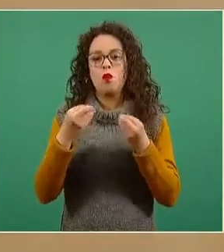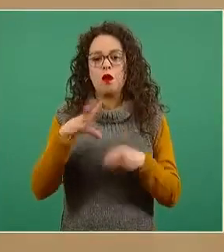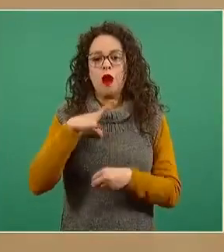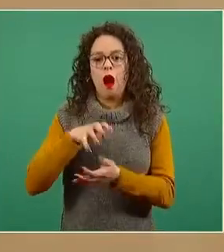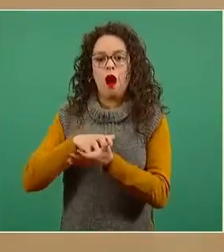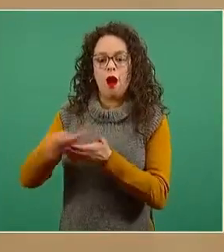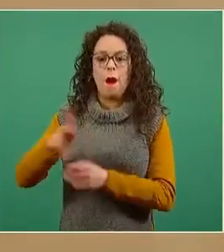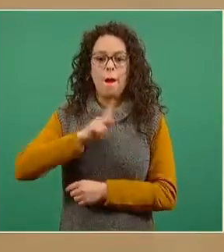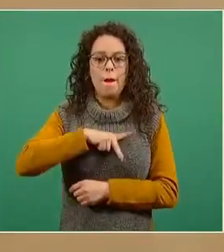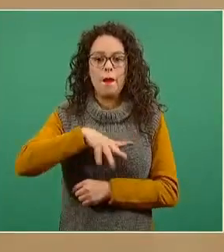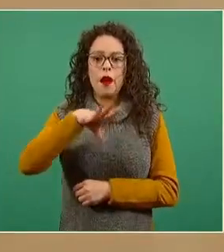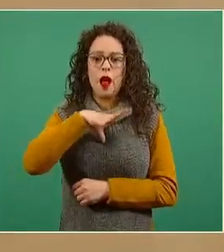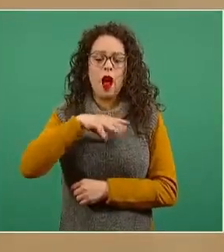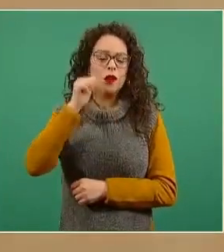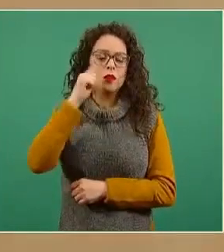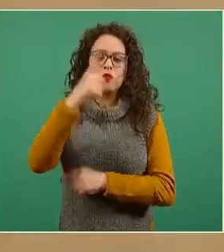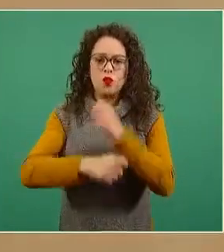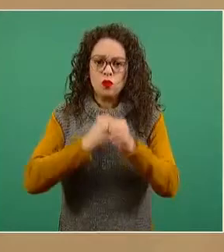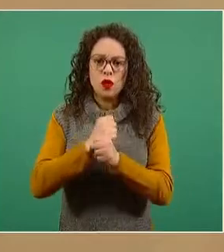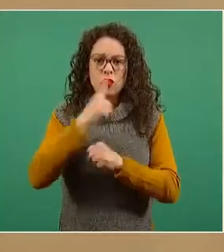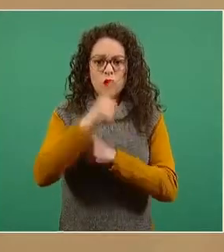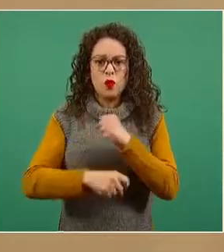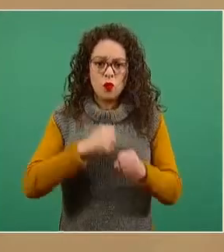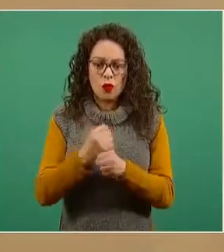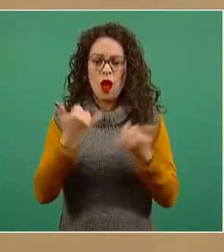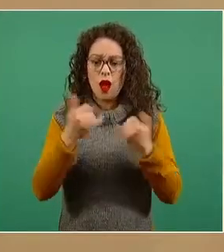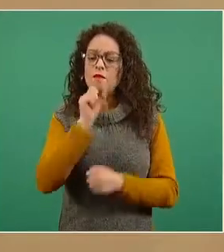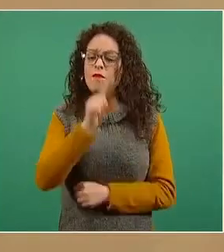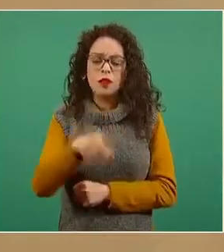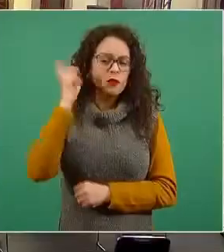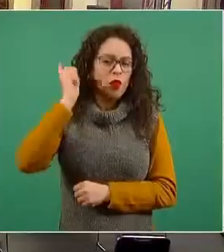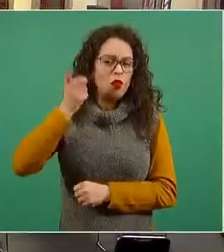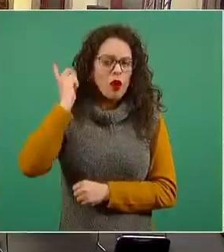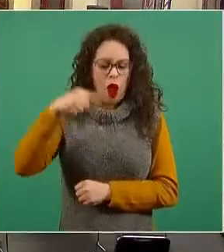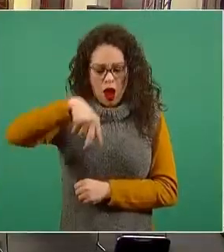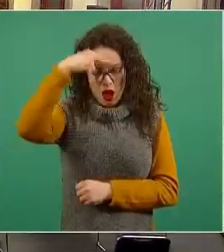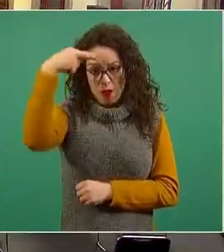circulan todos los años y todos los días en nuestro país.